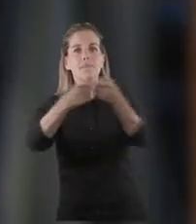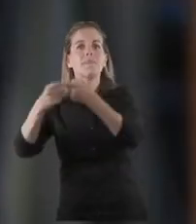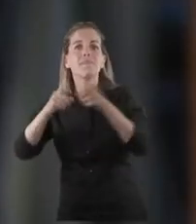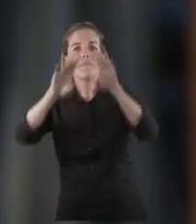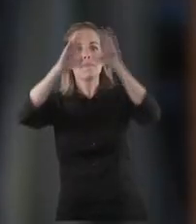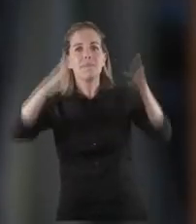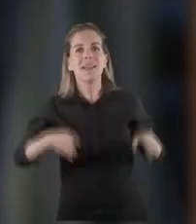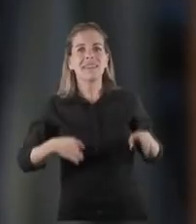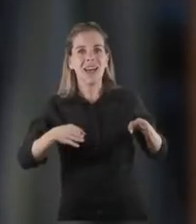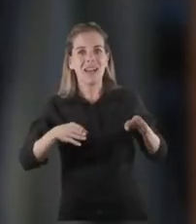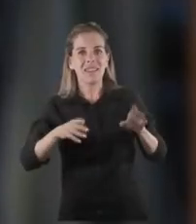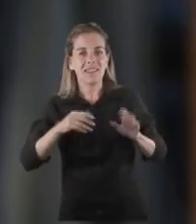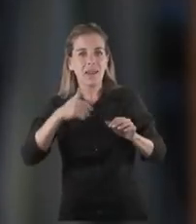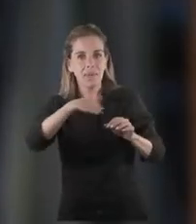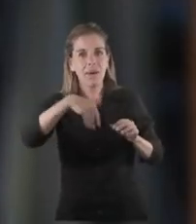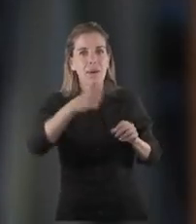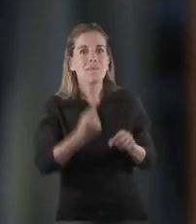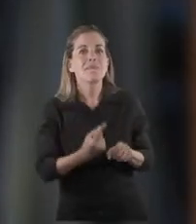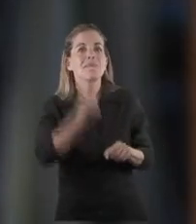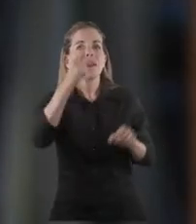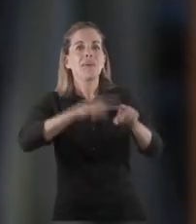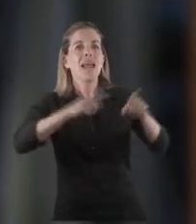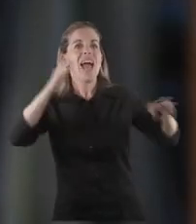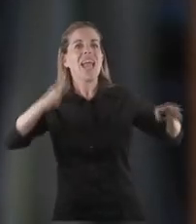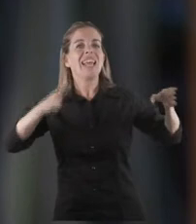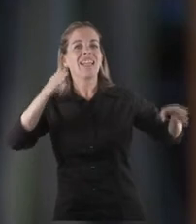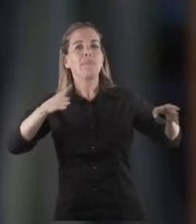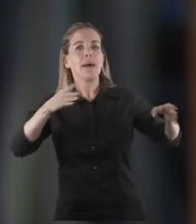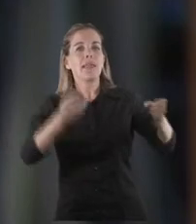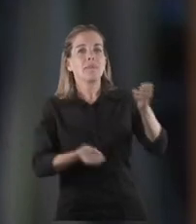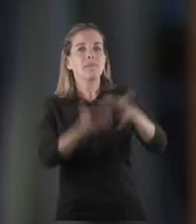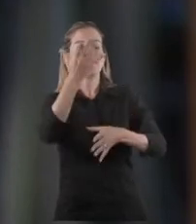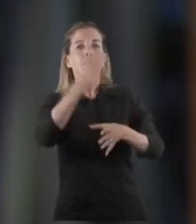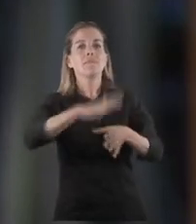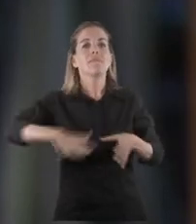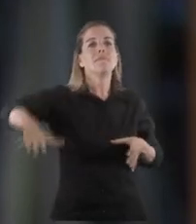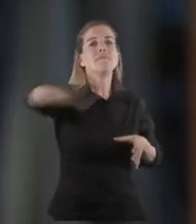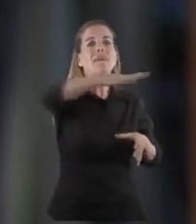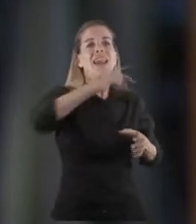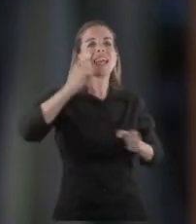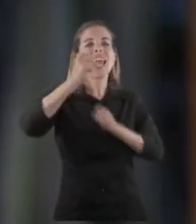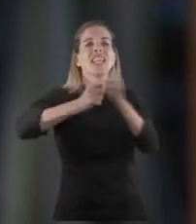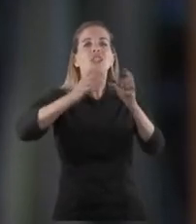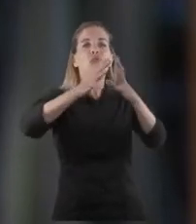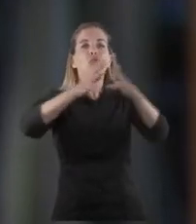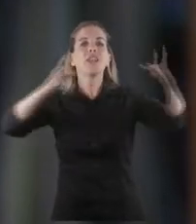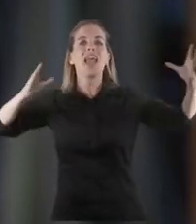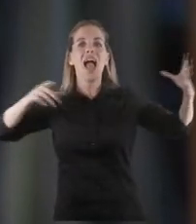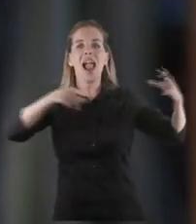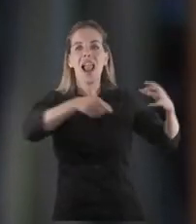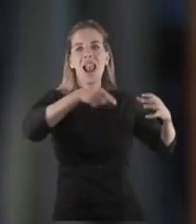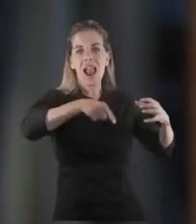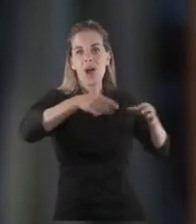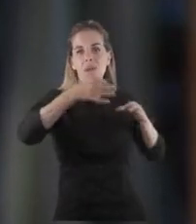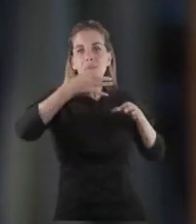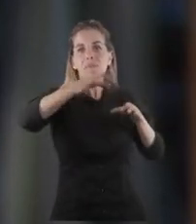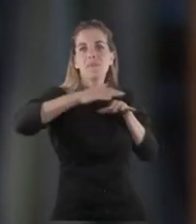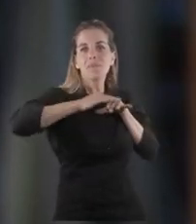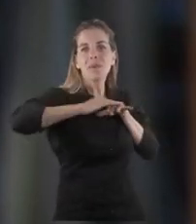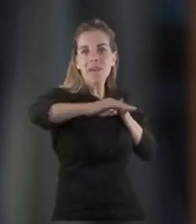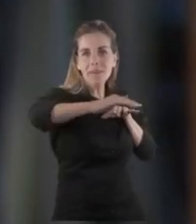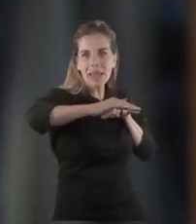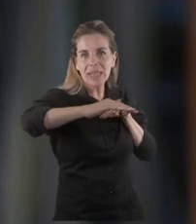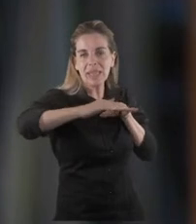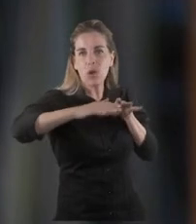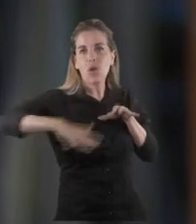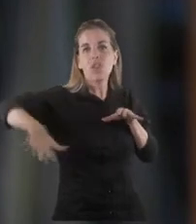a la primera etapa del desarrollo de parques industriales porque se está llevando a cabo una pavimentación completa del área industrial este de la ciudad de Las